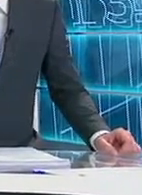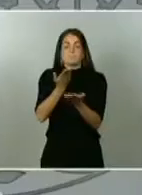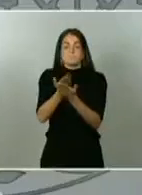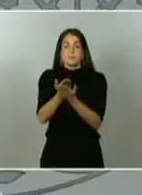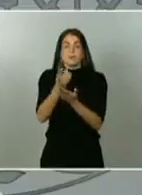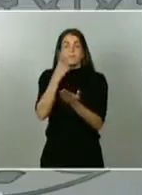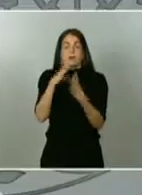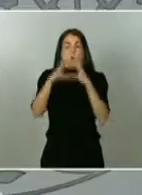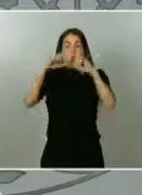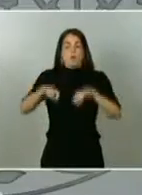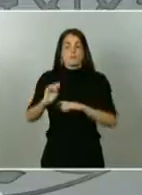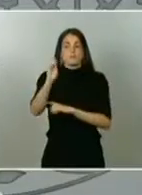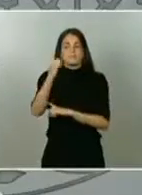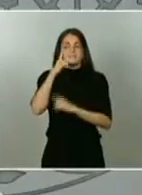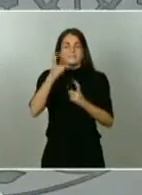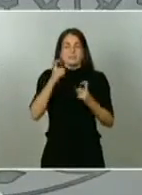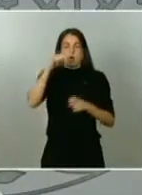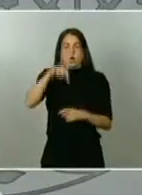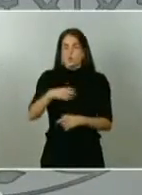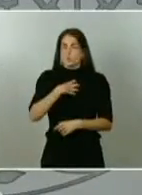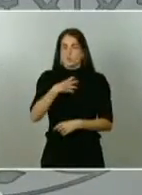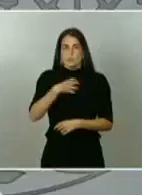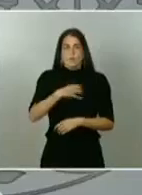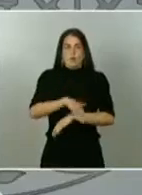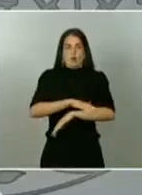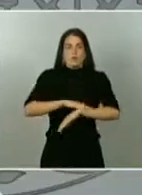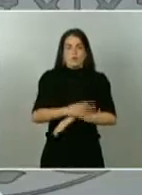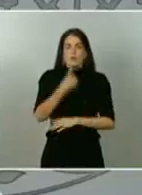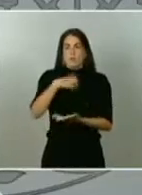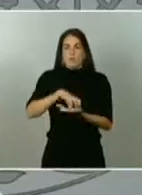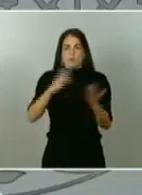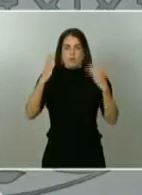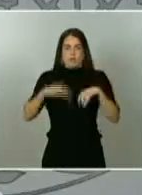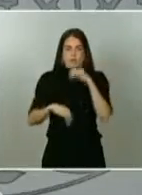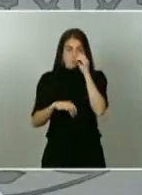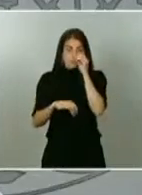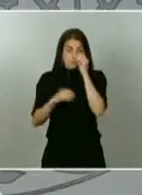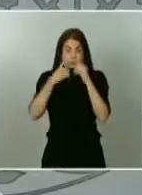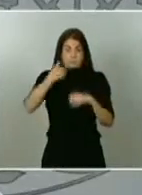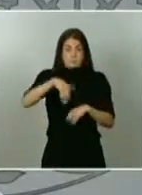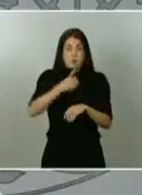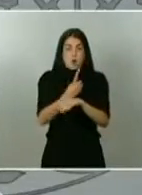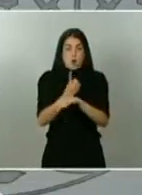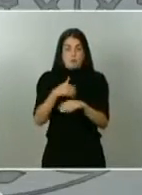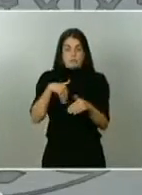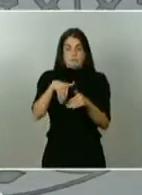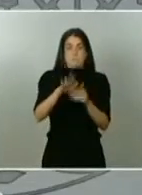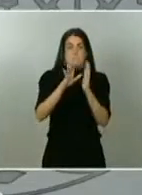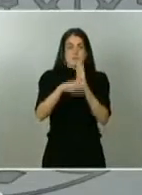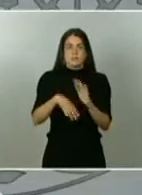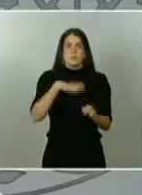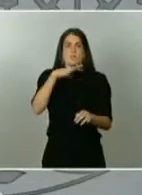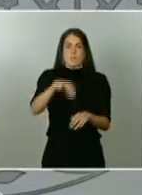No ha sido posible en el día de hoy. El Gobierno no tiene ninguna duda que a lo largo de las próximas horas será posible alumbrar un